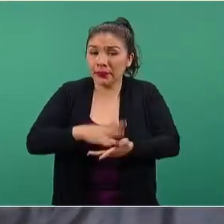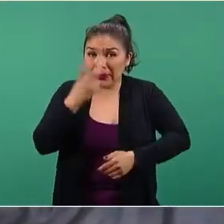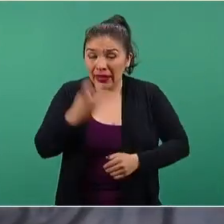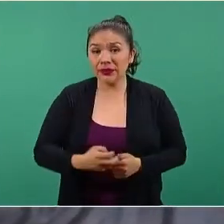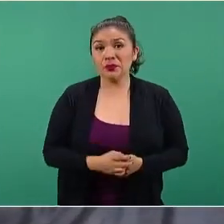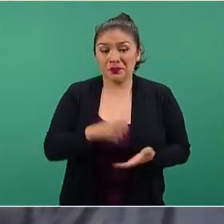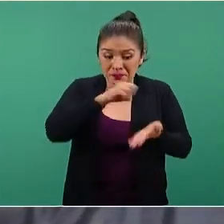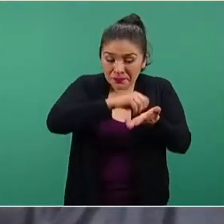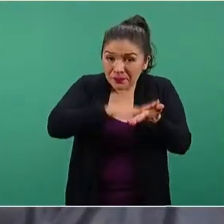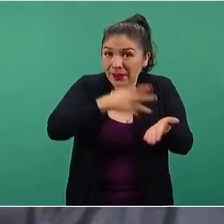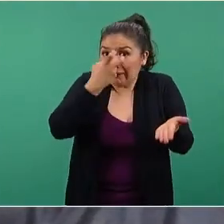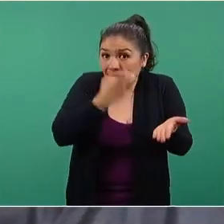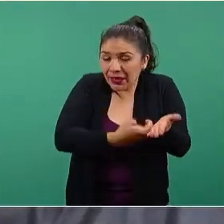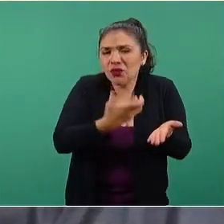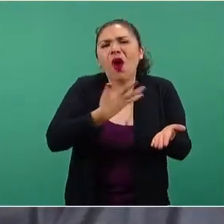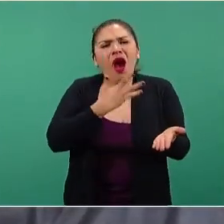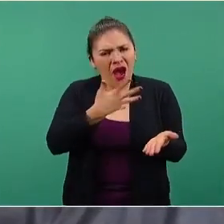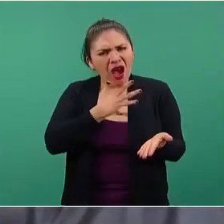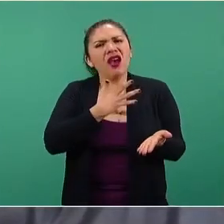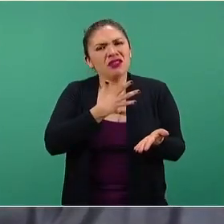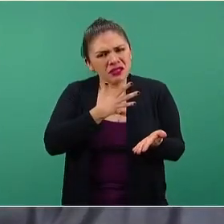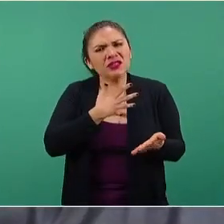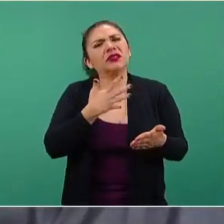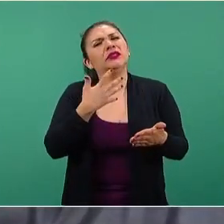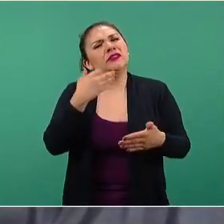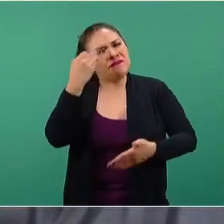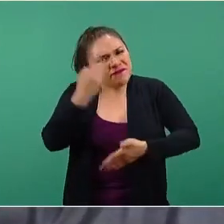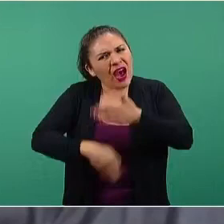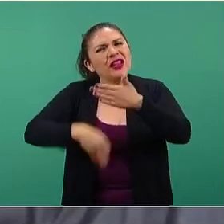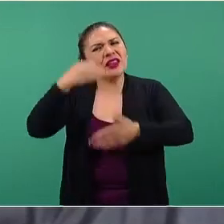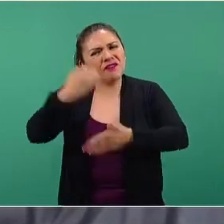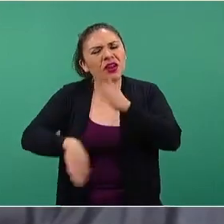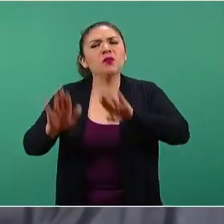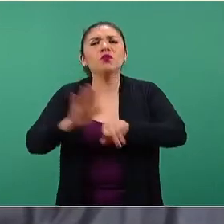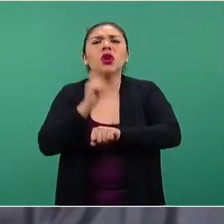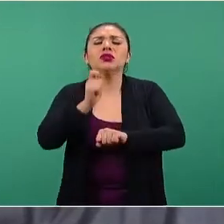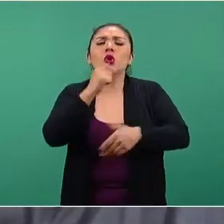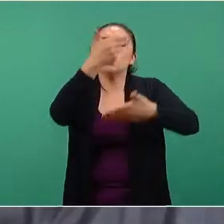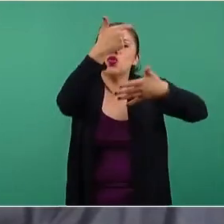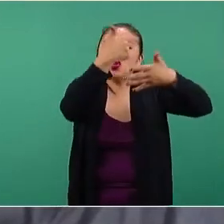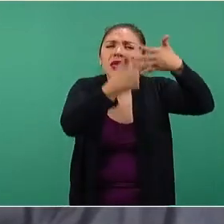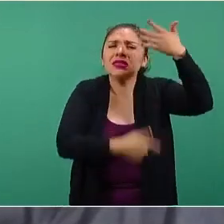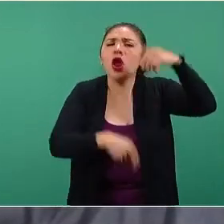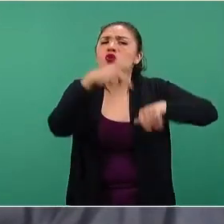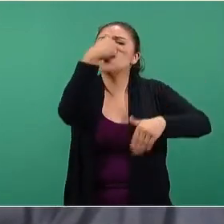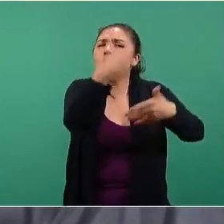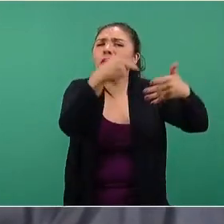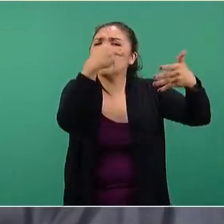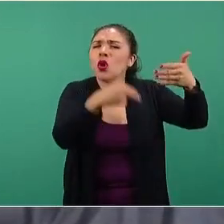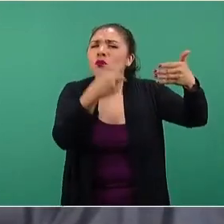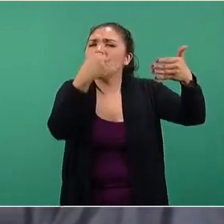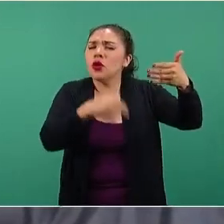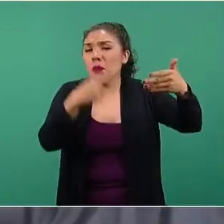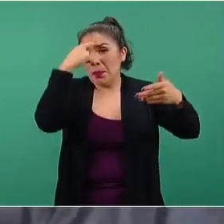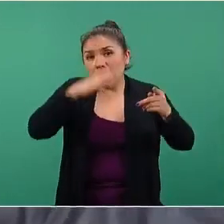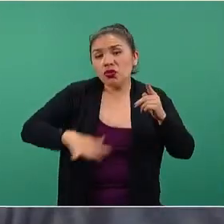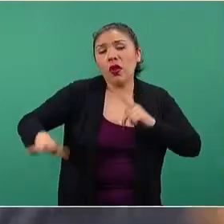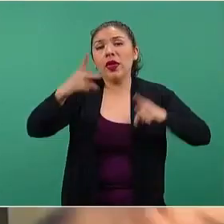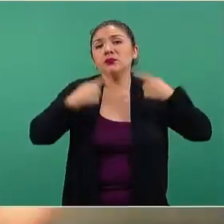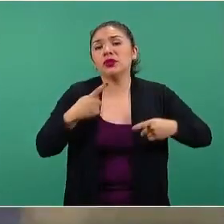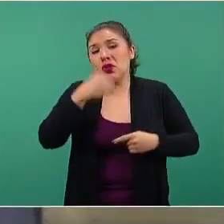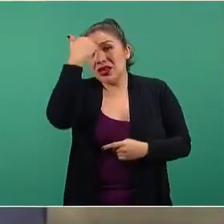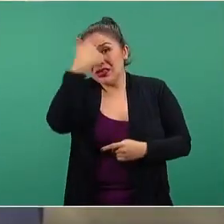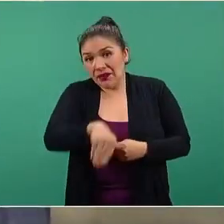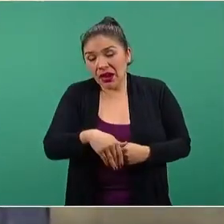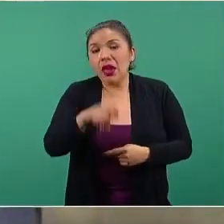Estos registros tienen algunos retos porque son una base de datos nominal para referencia del público en general.